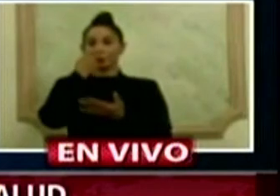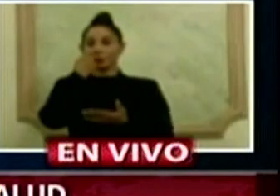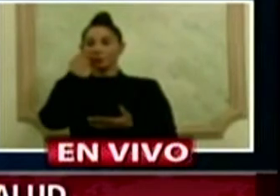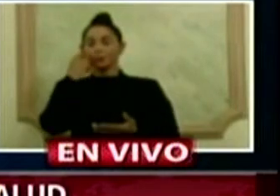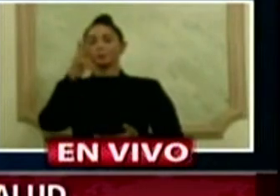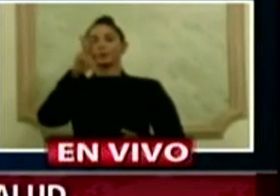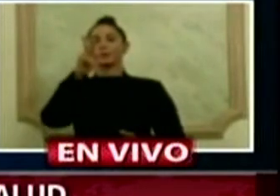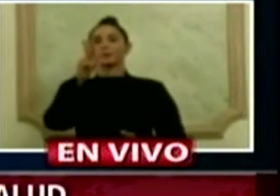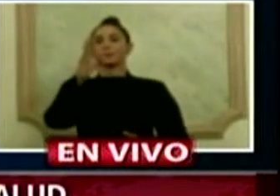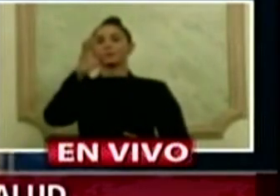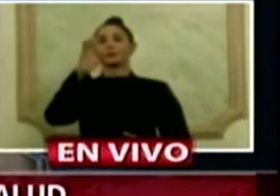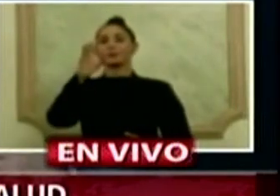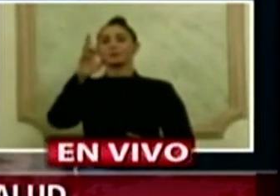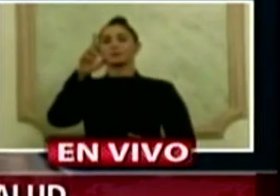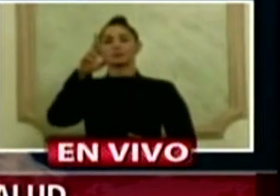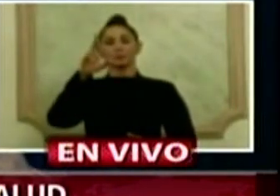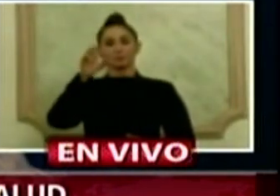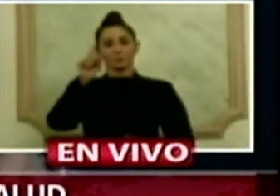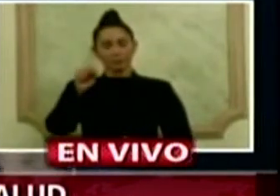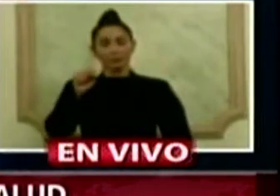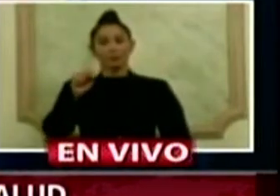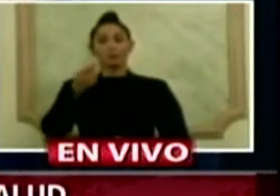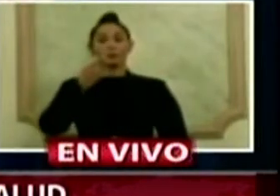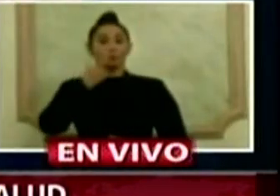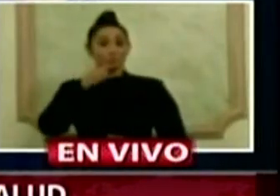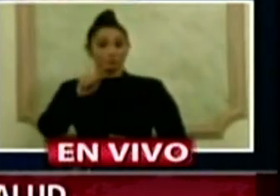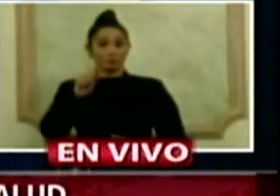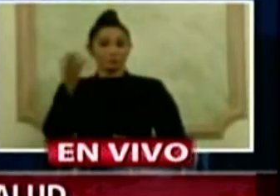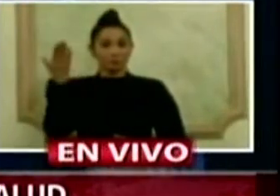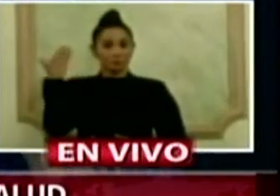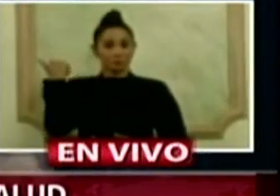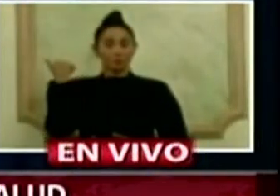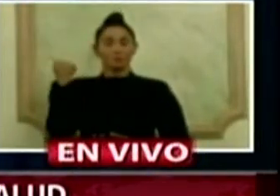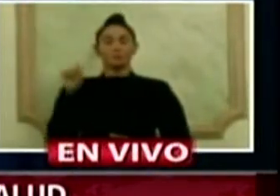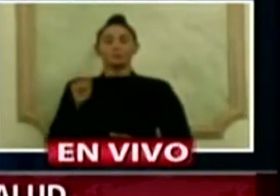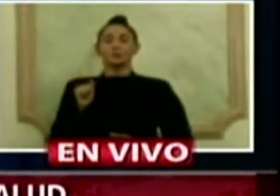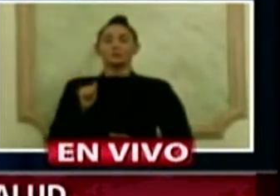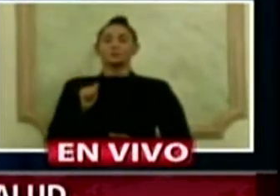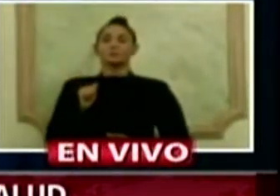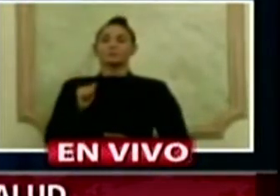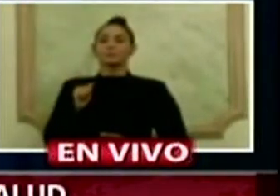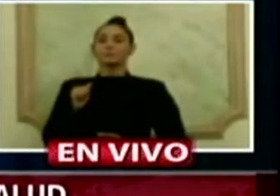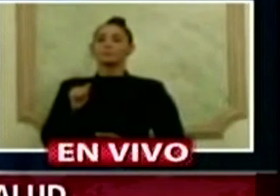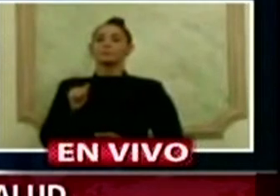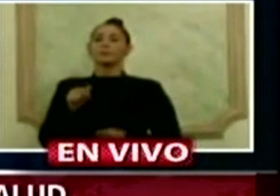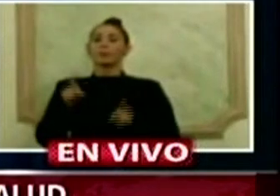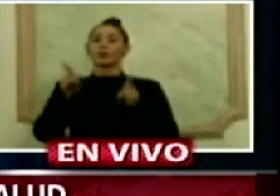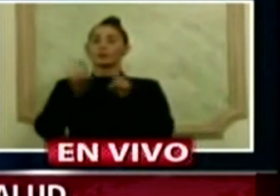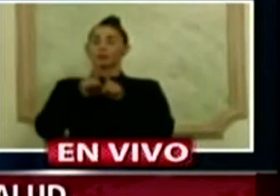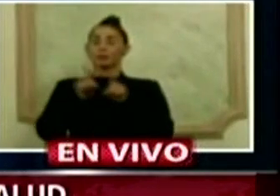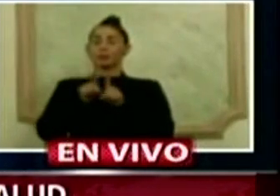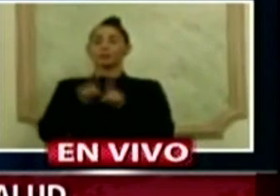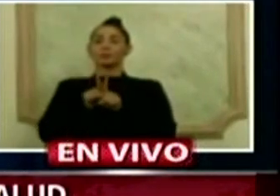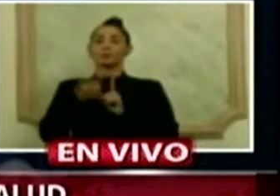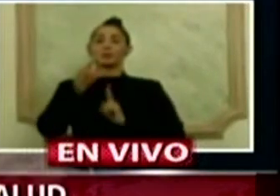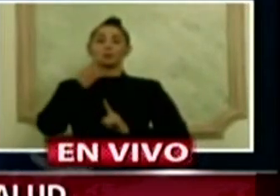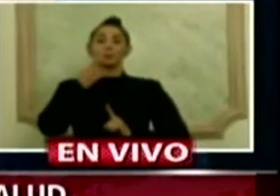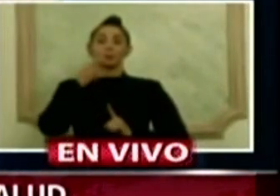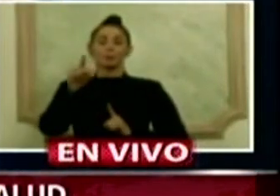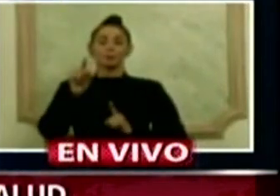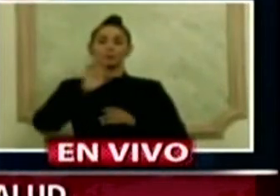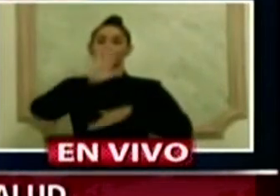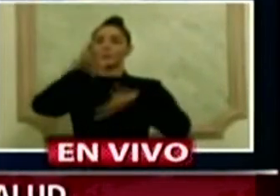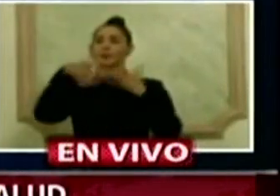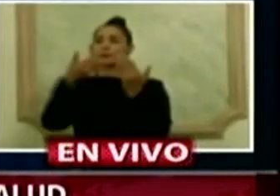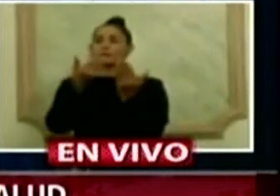vamos también, como lo habíamos anunciado y ya está en proceso toda la planificación, para que todos